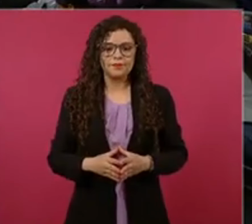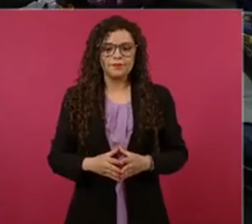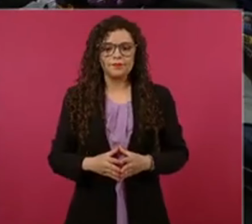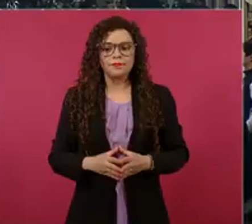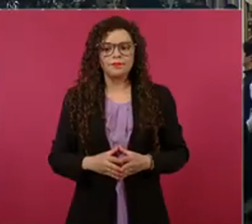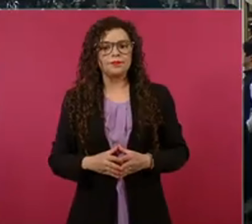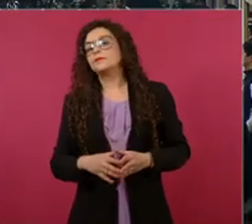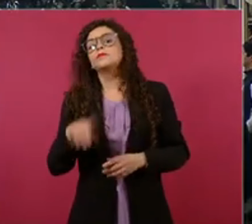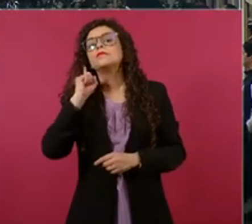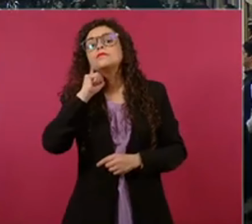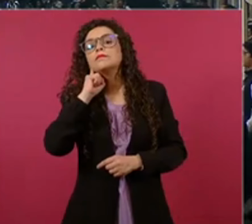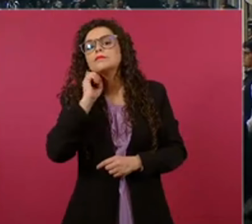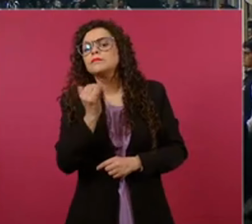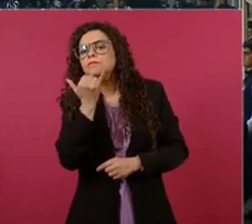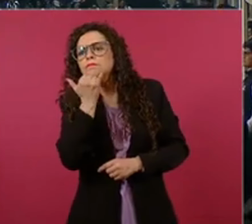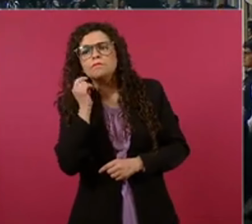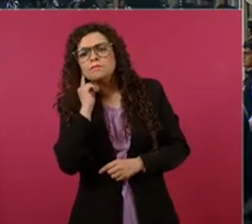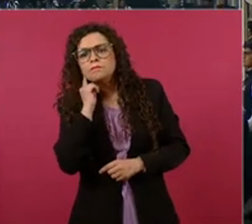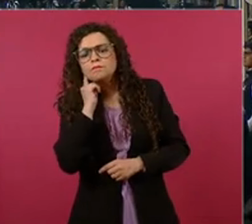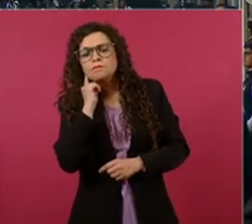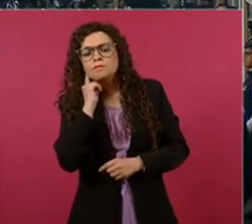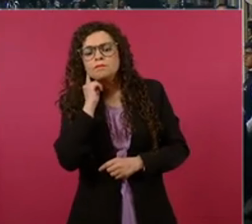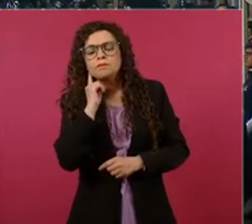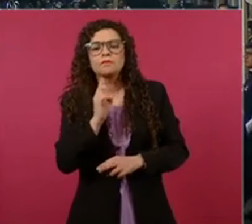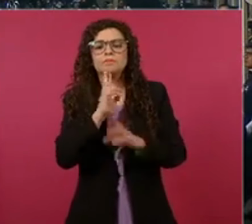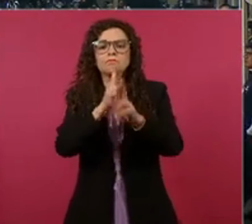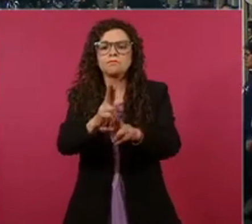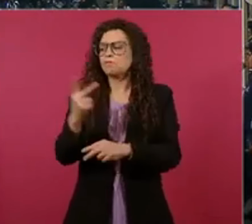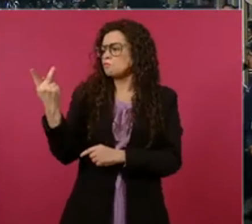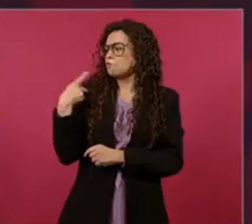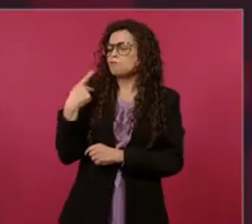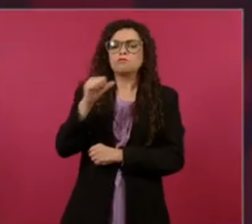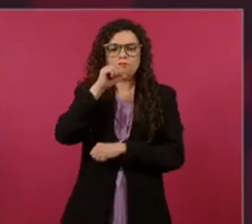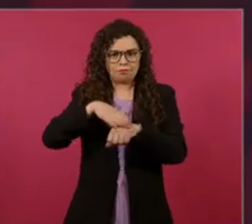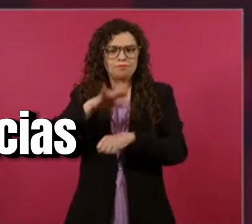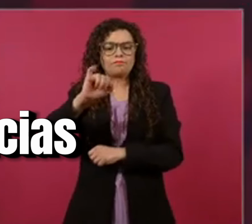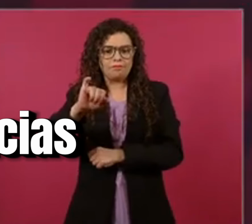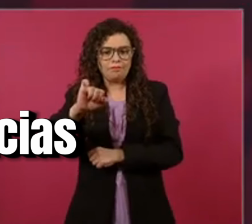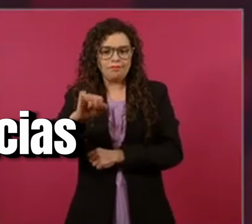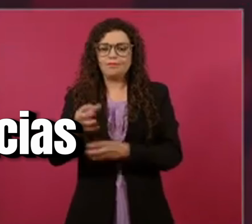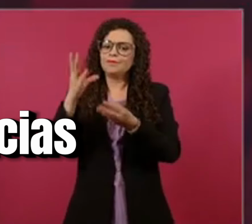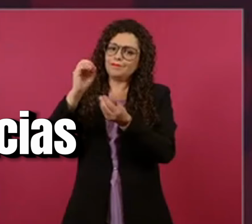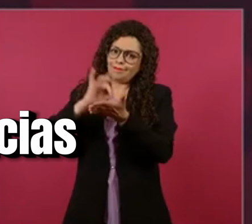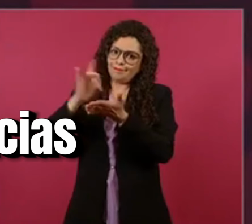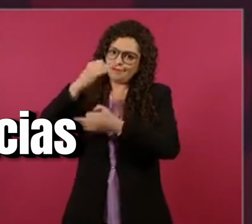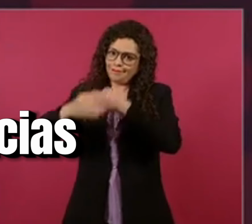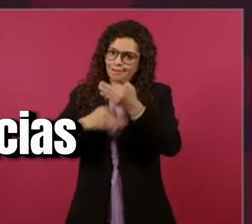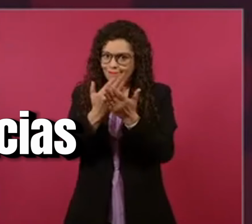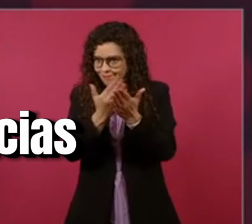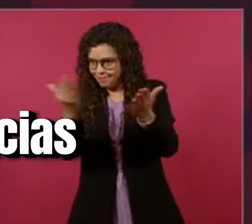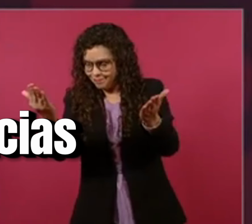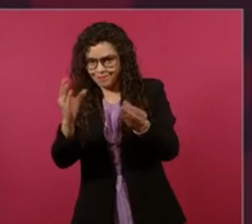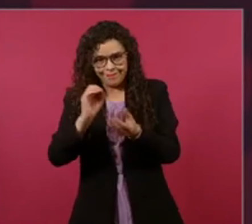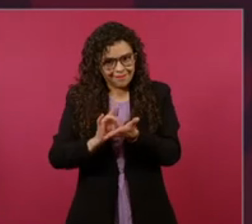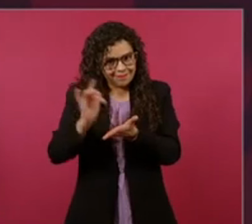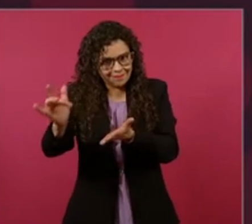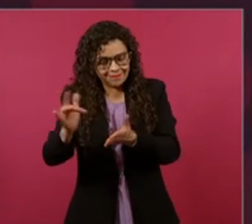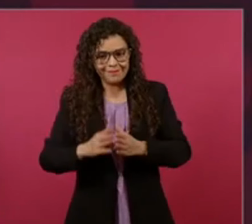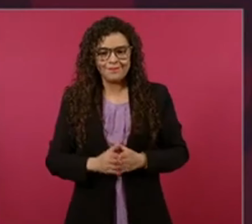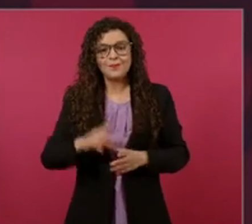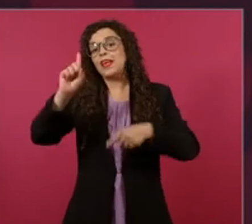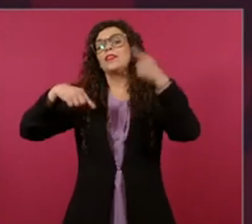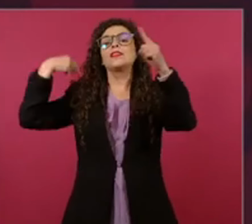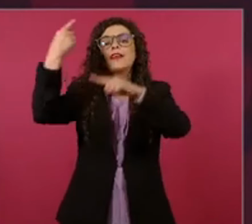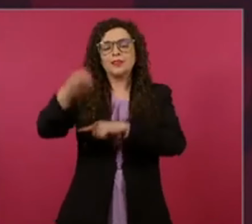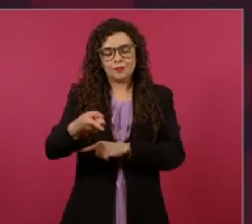¿Perdón? Sí, solo estuvimos los dos. Sí, una reunión. Muchas gracias, compañeros. Muchas gracias a todos y a todas. Gracias. Y habrá